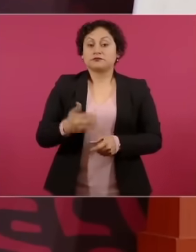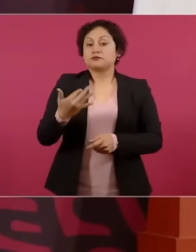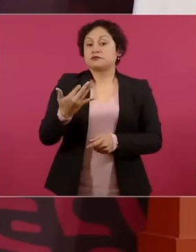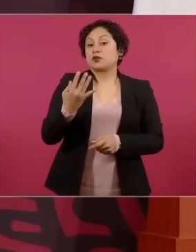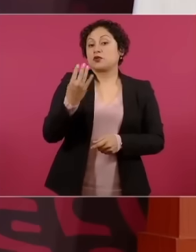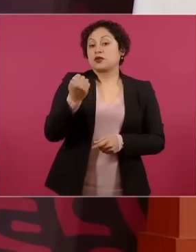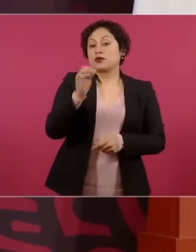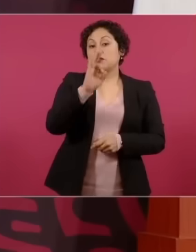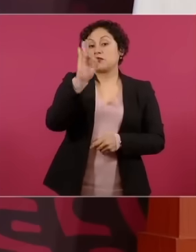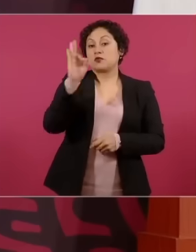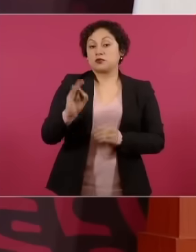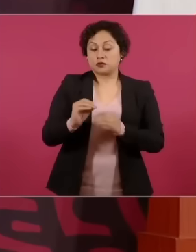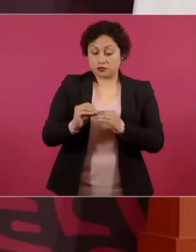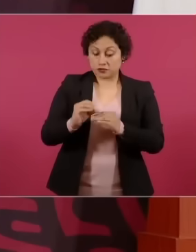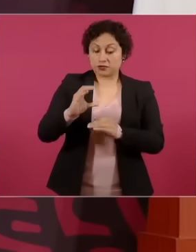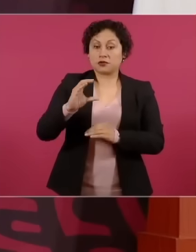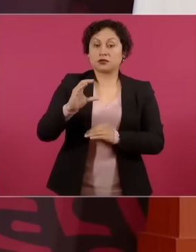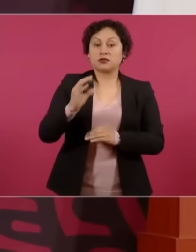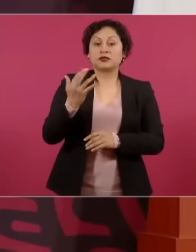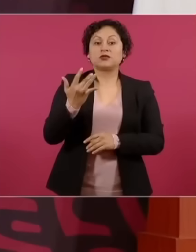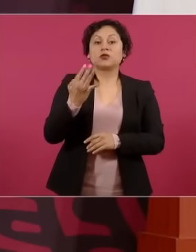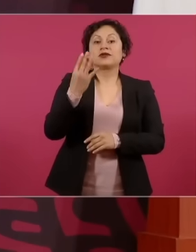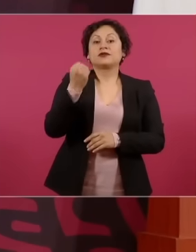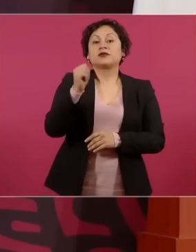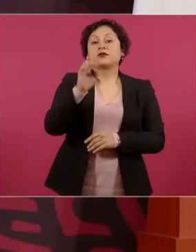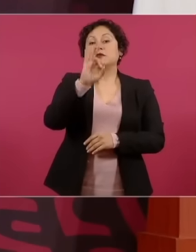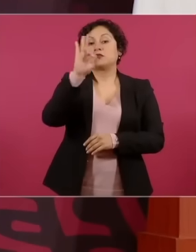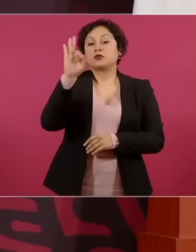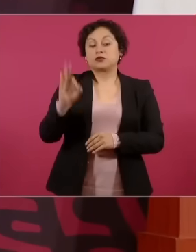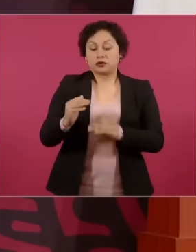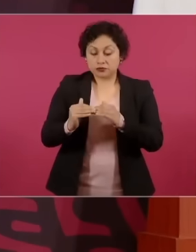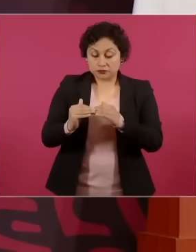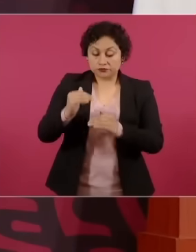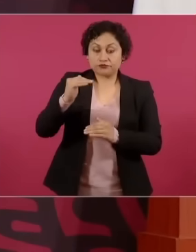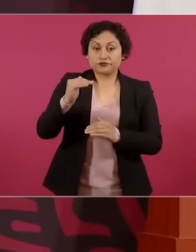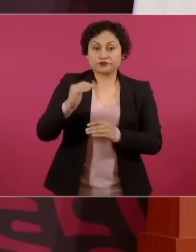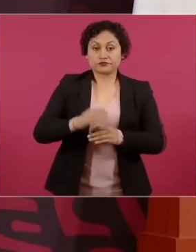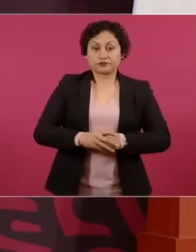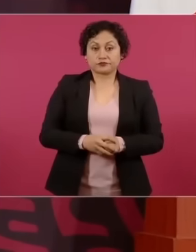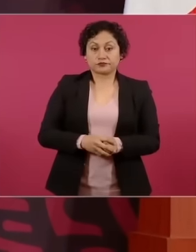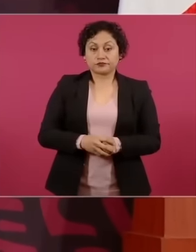59% de incremento. Nos costó